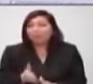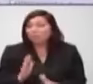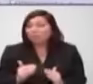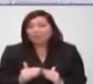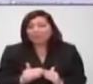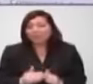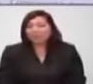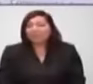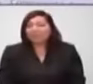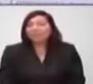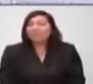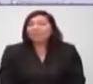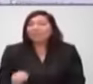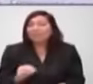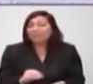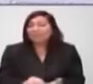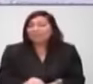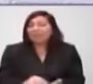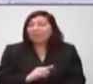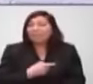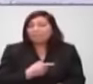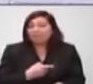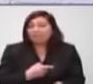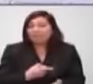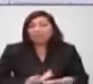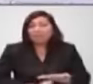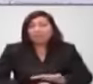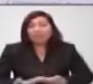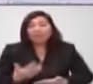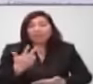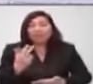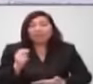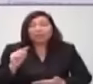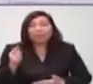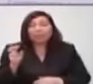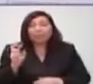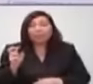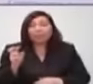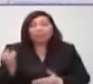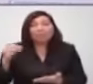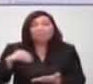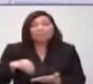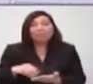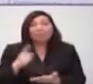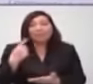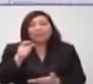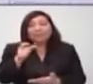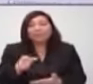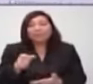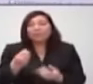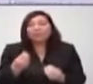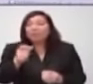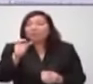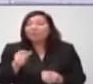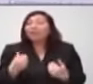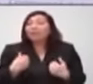vivienda. Y además hubo un esfuerzo muy grande de renegociación para lograr 30 mil dólares de compensación para esa gente, porque son